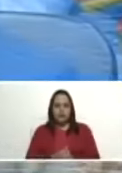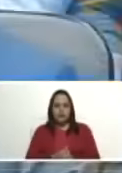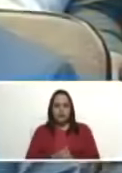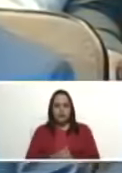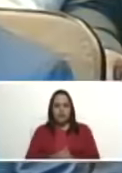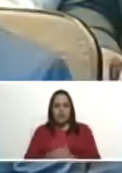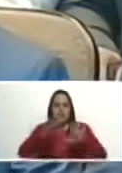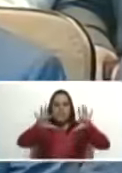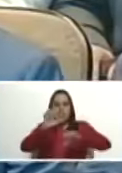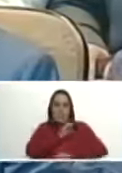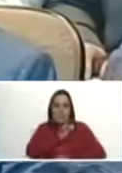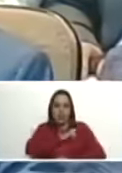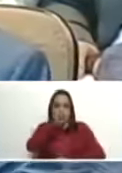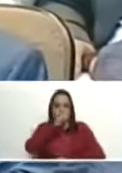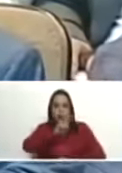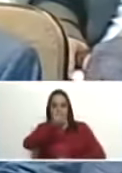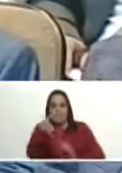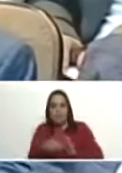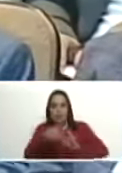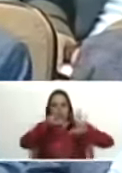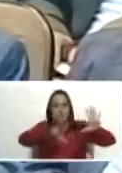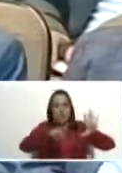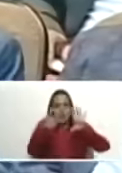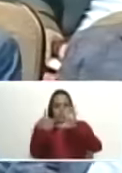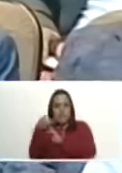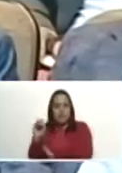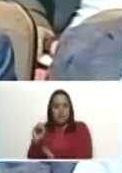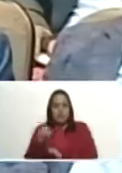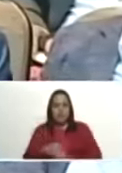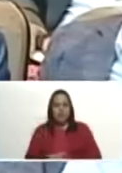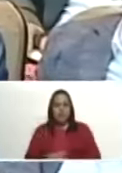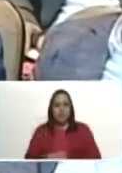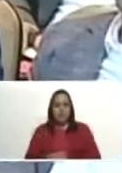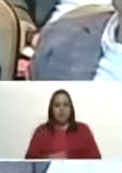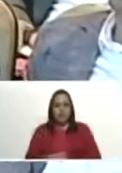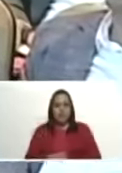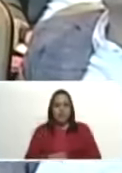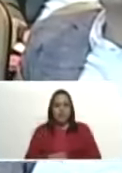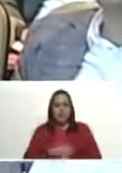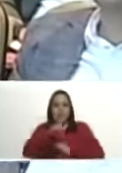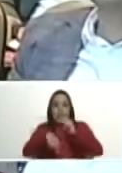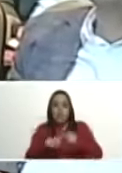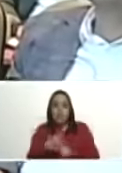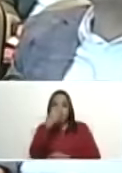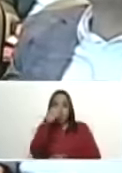aquel 10 de enero de 1860. Y quienes sucedieron a Zamora